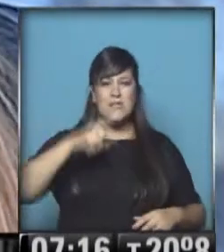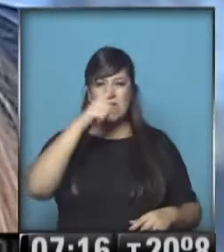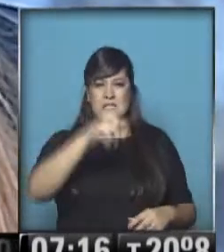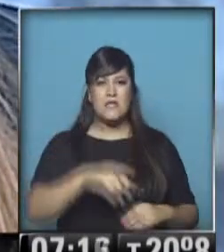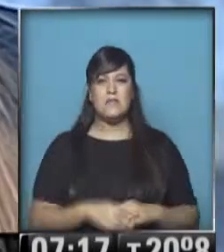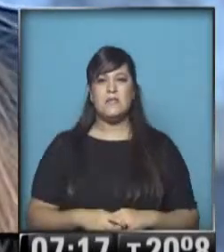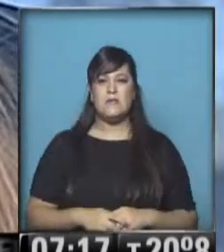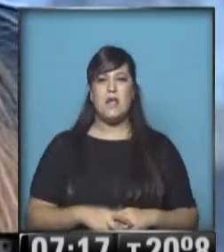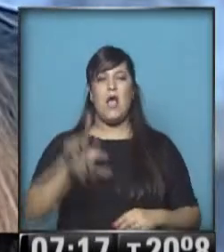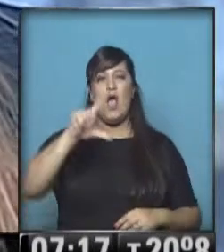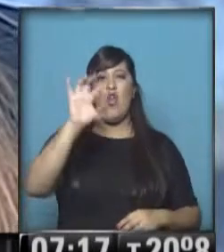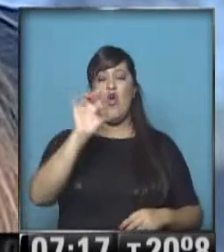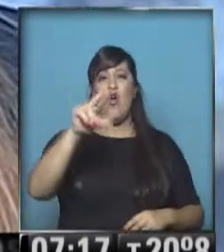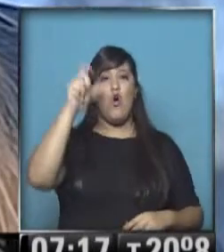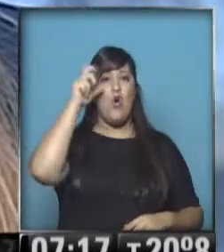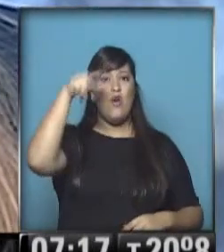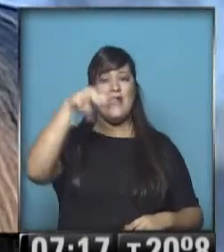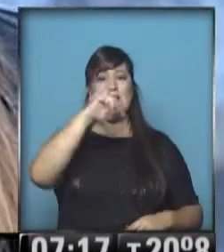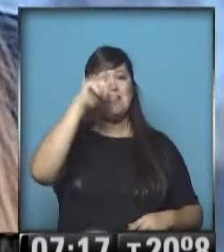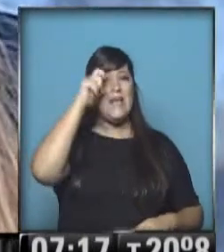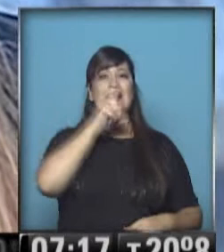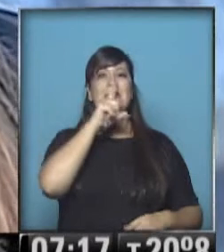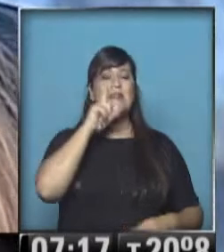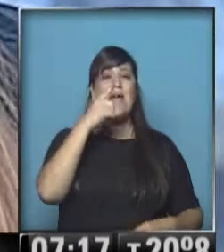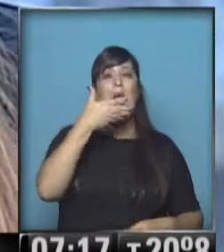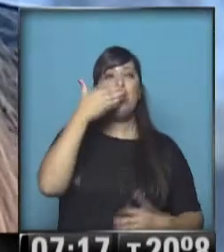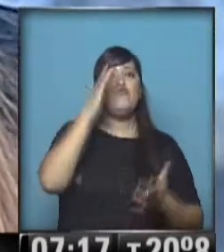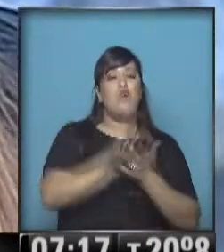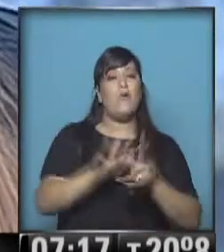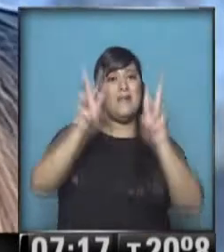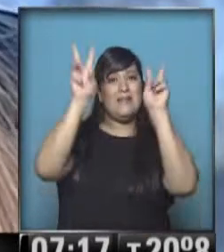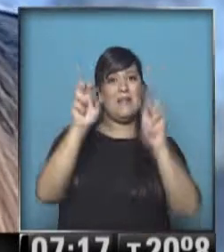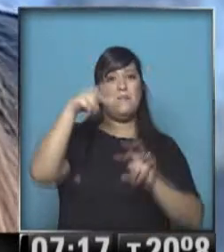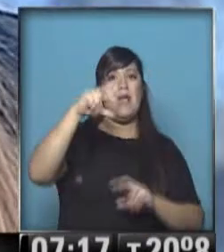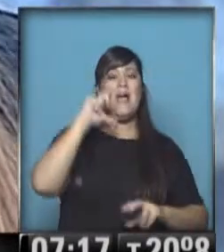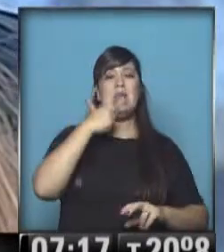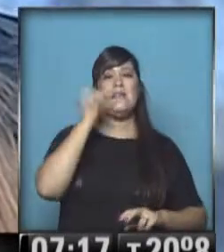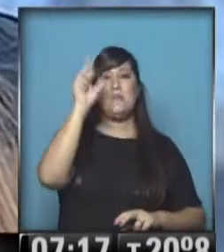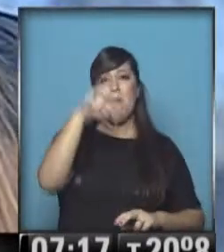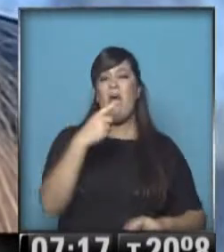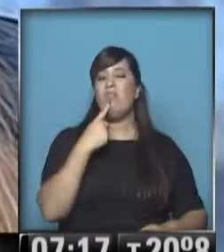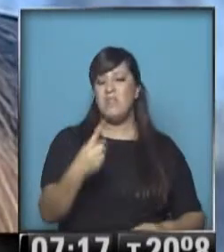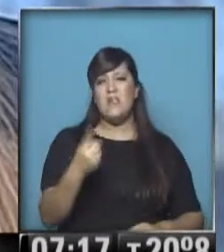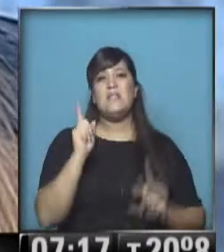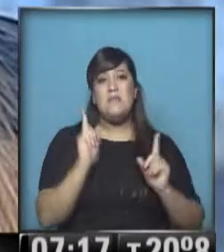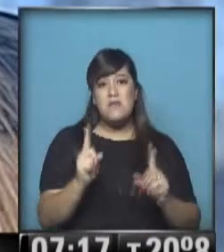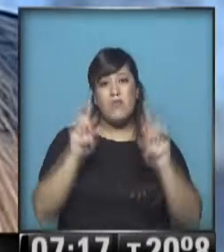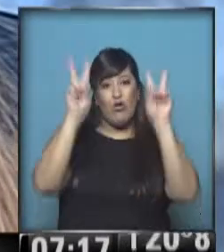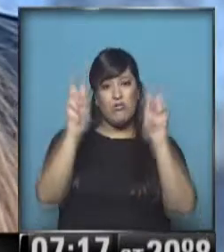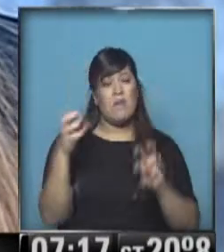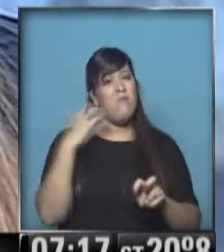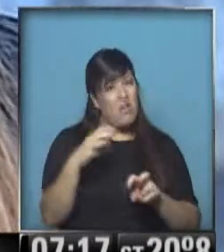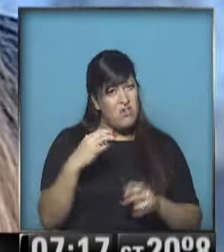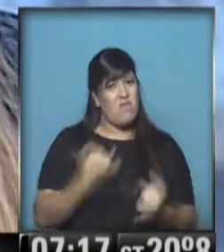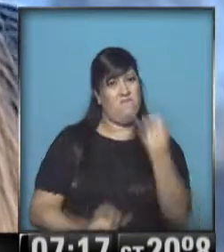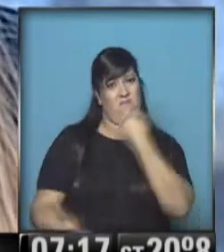Argentina, Lorenzetti, en relación a la causa Nisman, haciendo declaraciones diciendo que ya la misma tendría que tener algún tipo